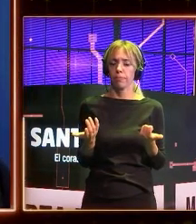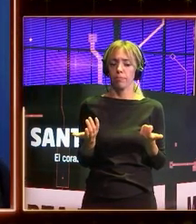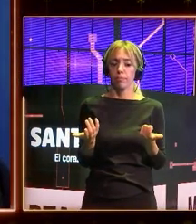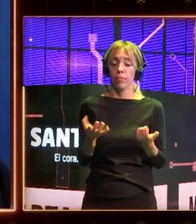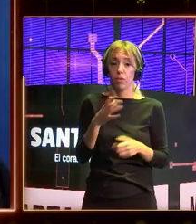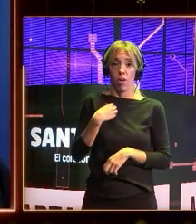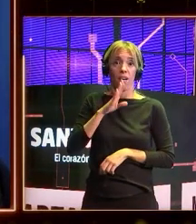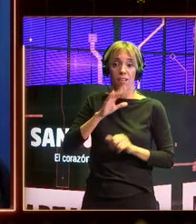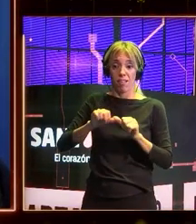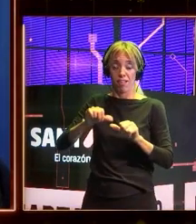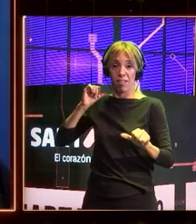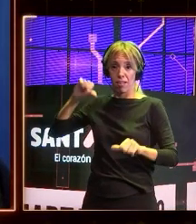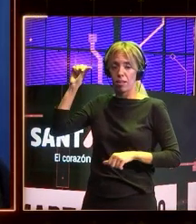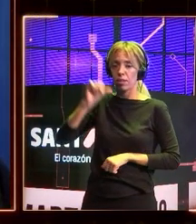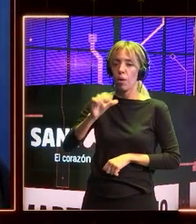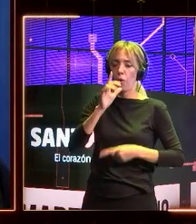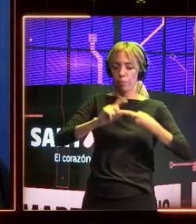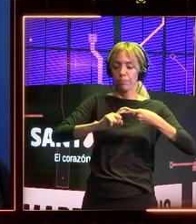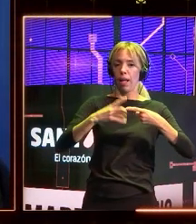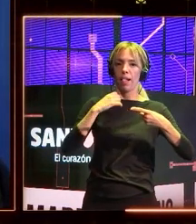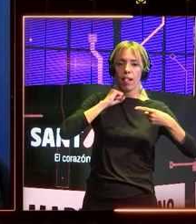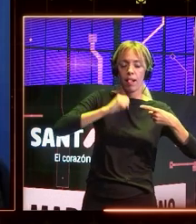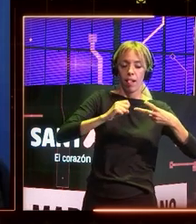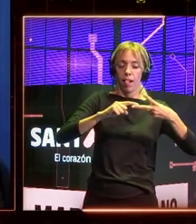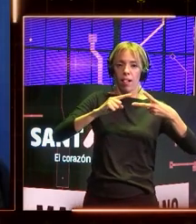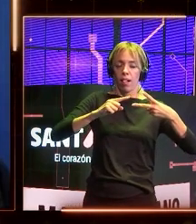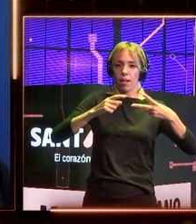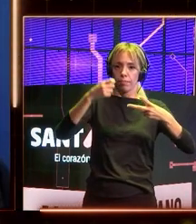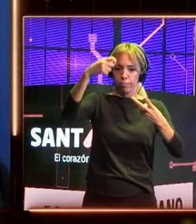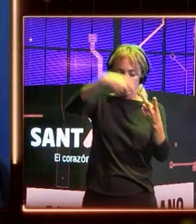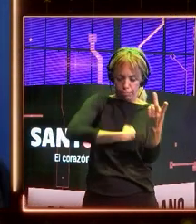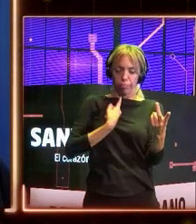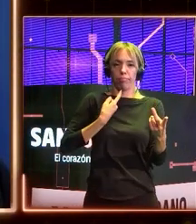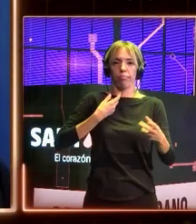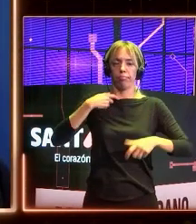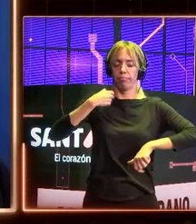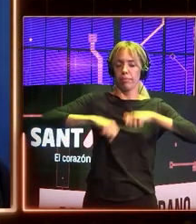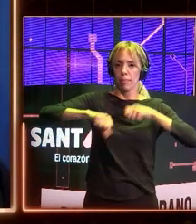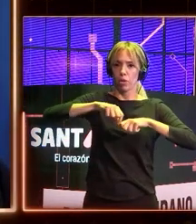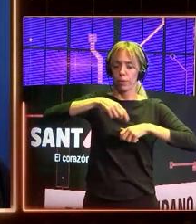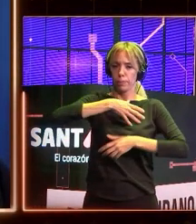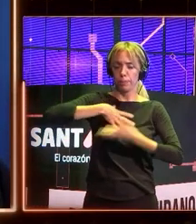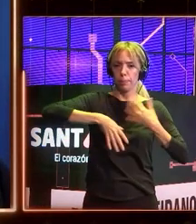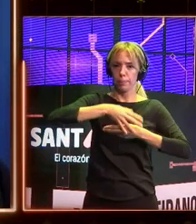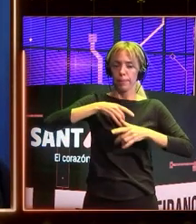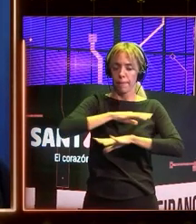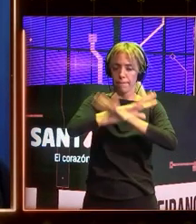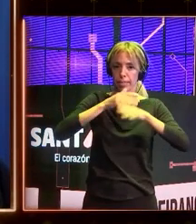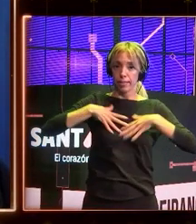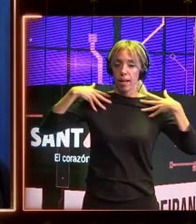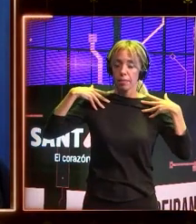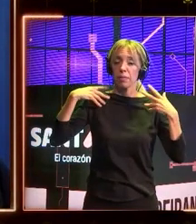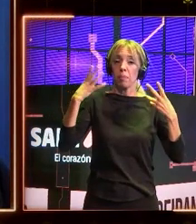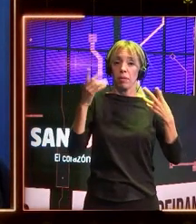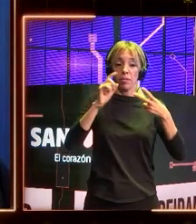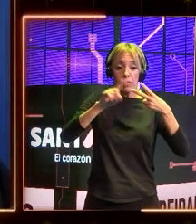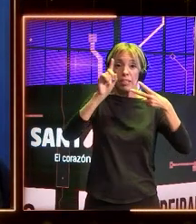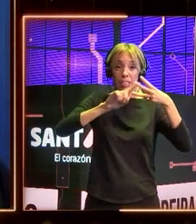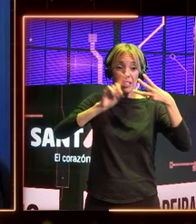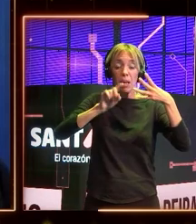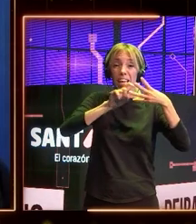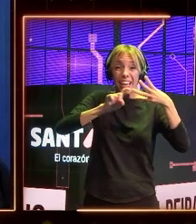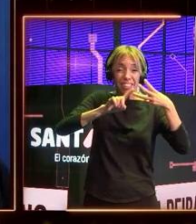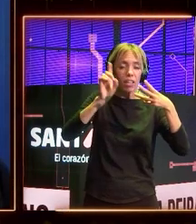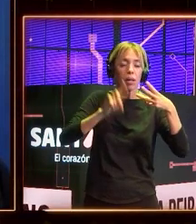que he explicado antes, ¿no? Adictivo, chute de dopamina, etcétera, etcétera, pero también por una característica que tienen en la que ya no se parecen en nada que haya